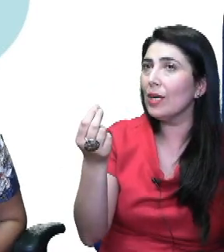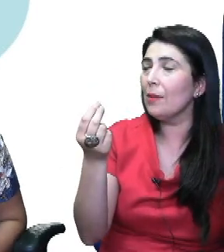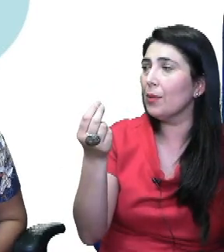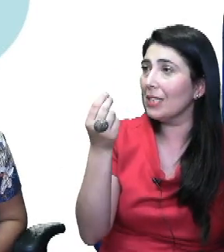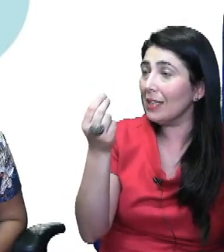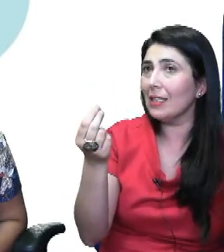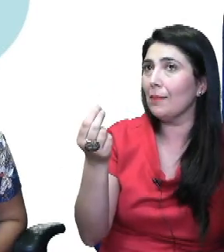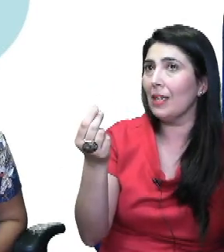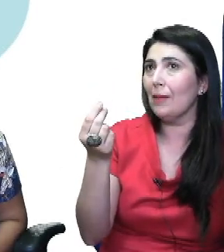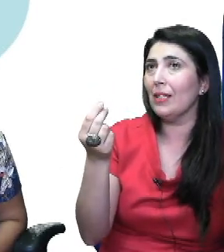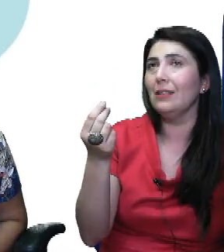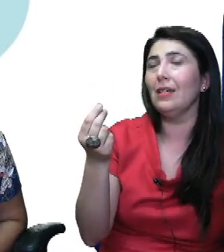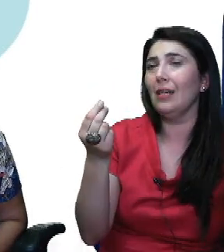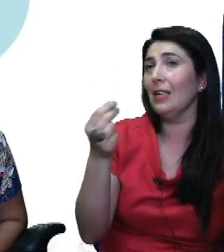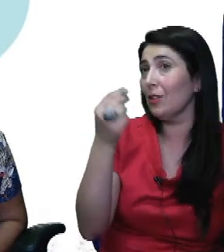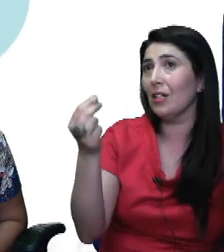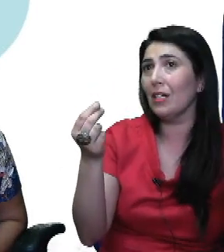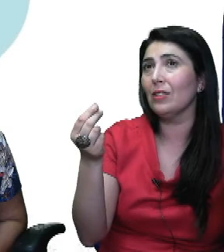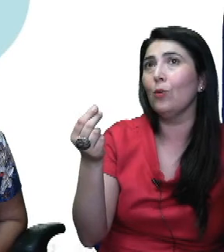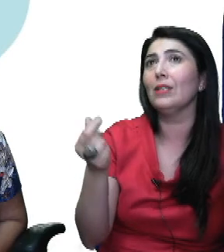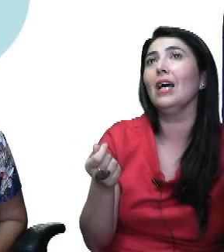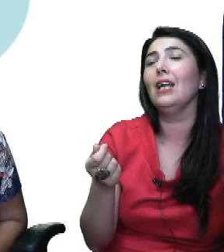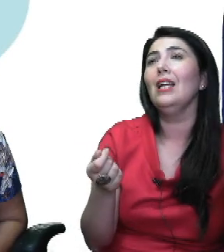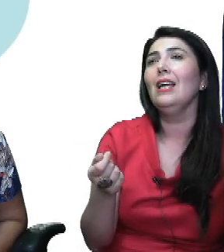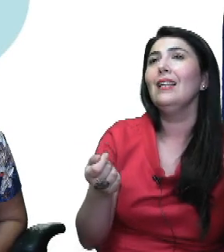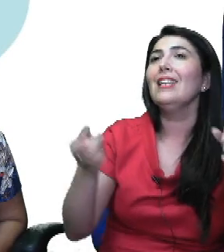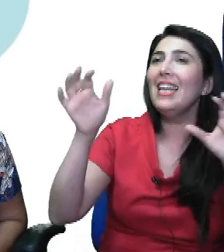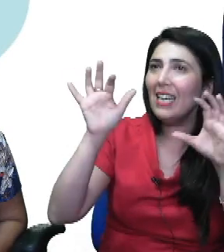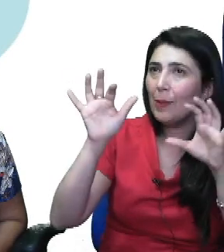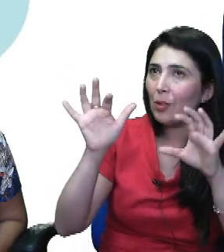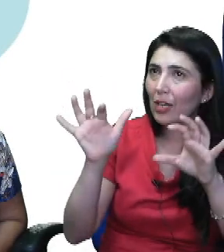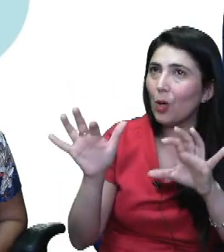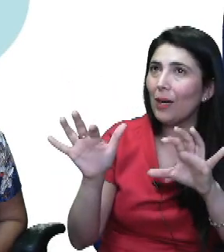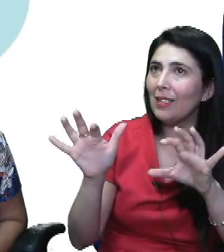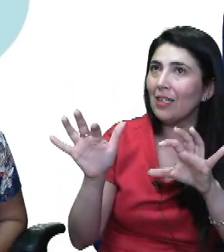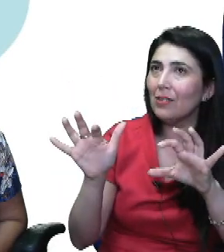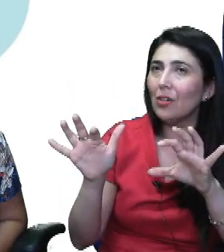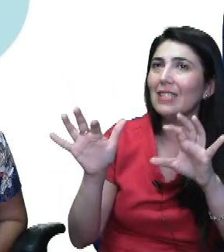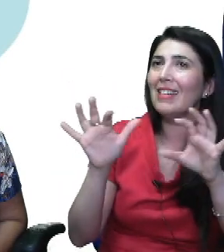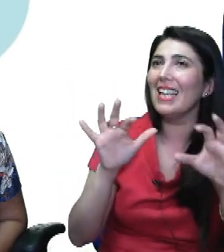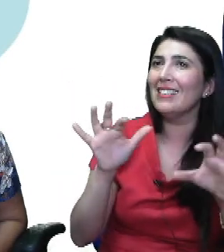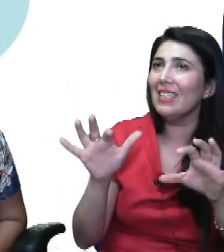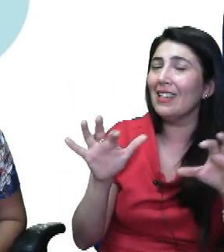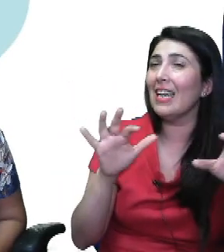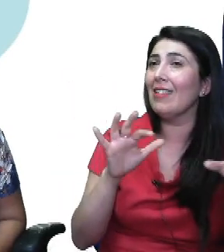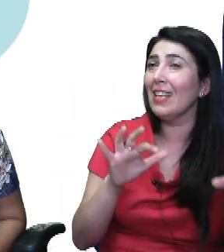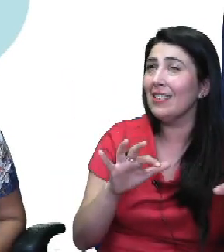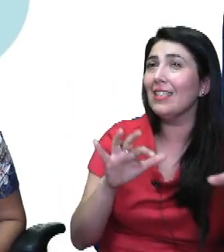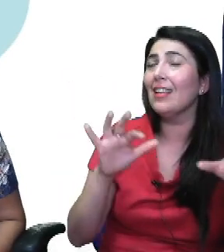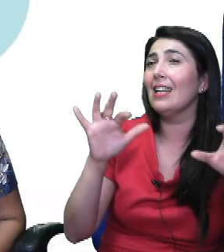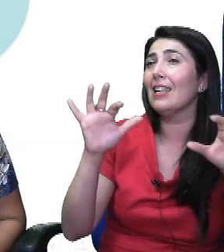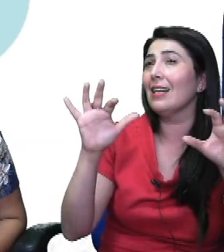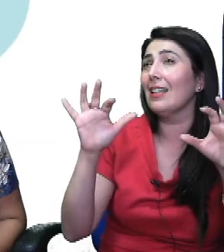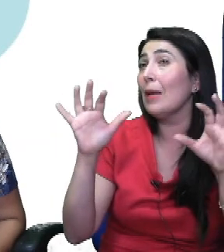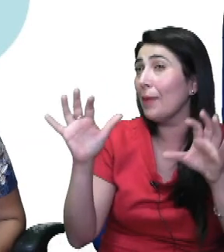como un eje importante también en emergencia, en la gestión del riesgo y salud mental, tener lineamientos técnicos para las intervenciones, saber qué hacer desde la